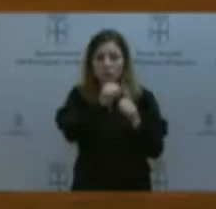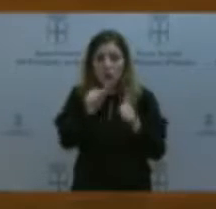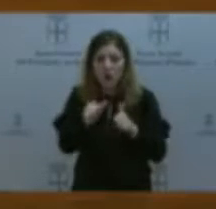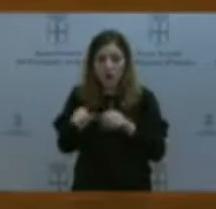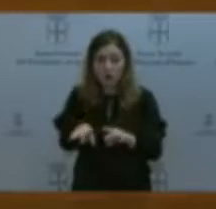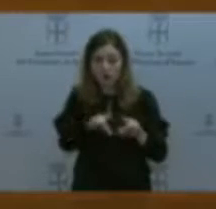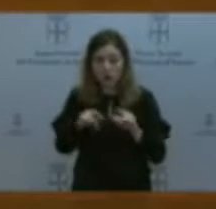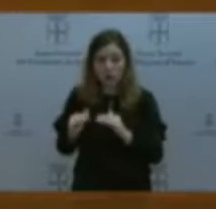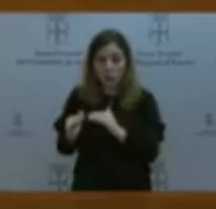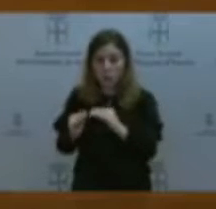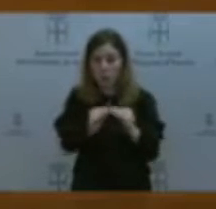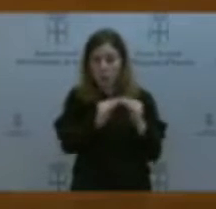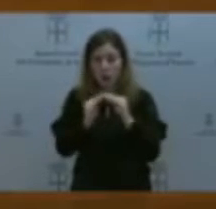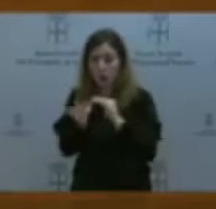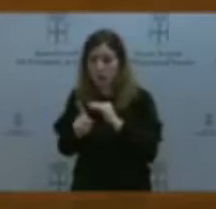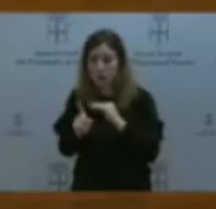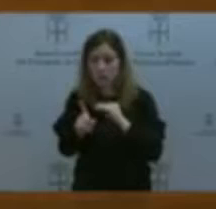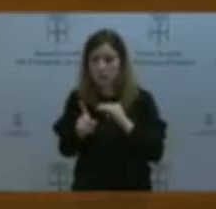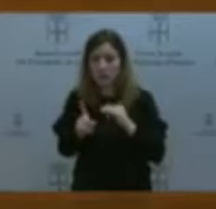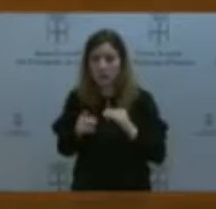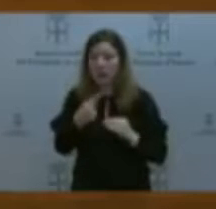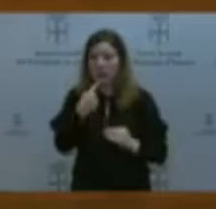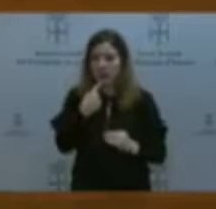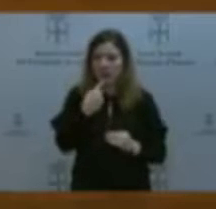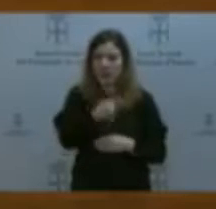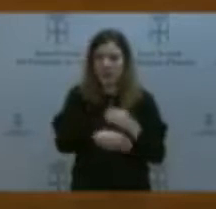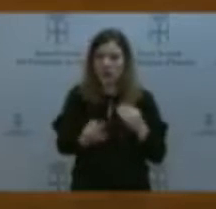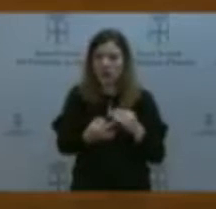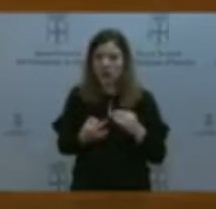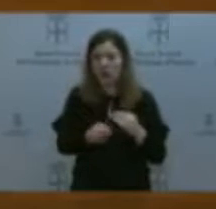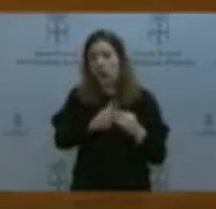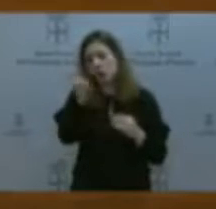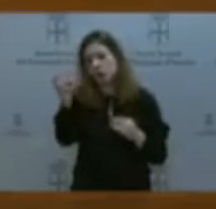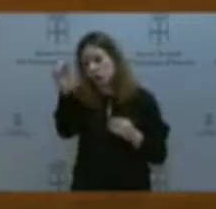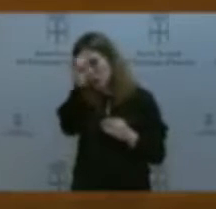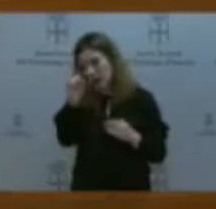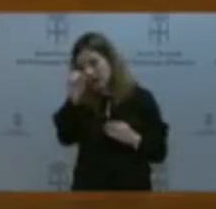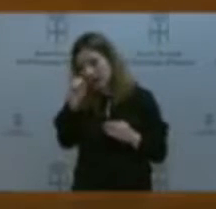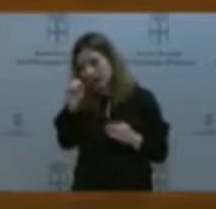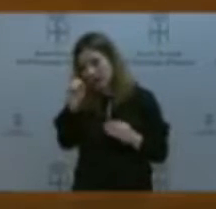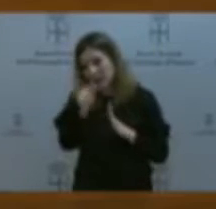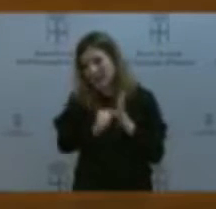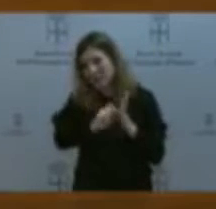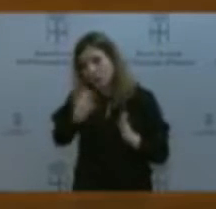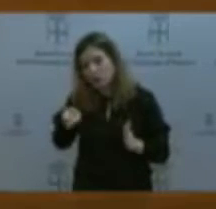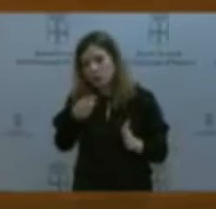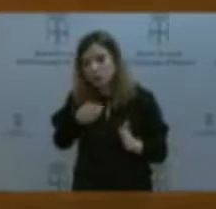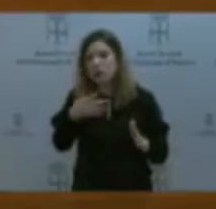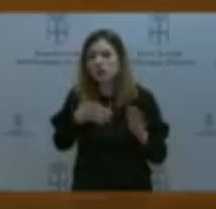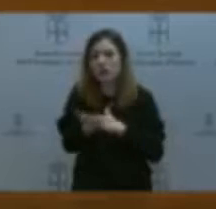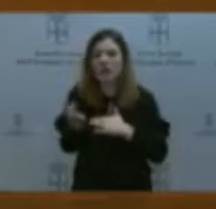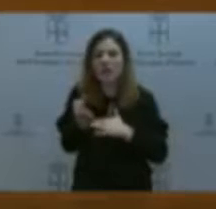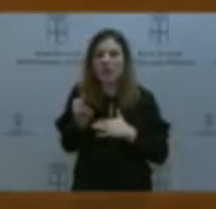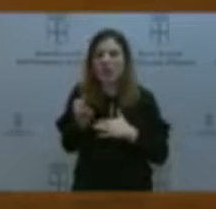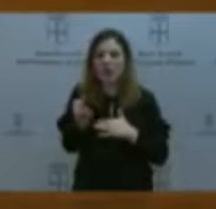territorio, sino que se hicieron de acuerdo a otro tipo de criterios. Eso es lo que ha provocado, es una acumulación de la población en la franja costera y en el área central